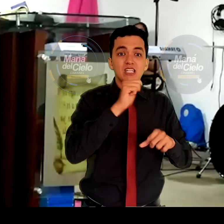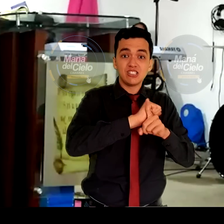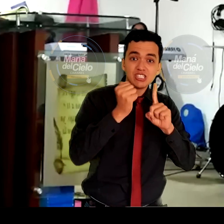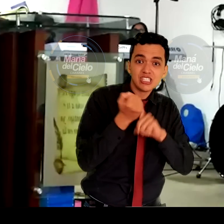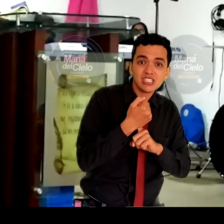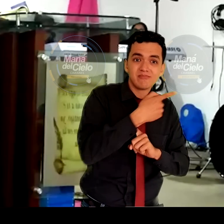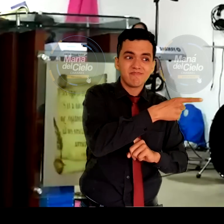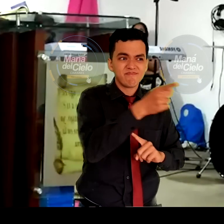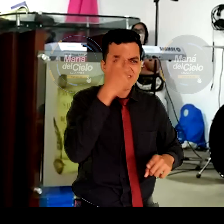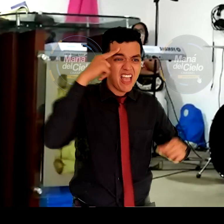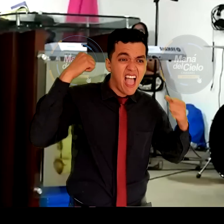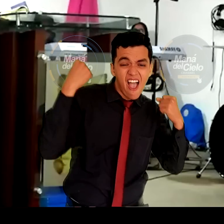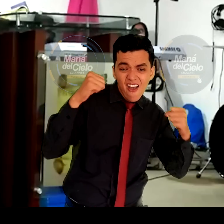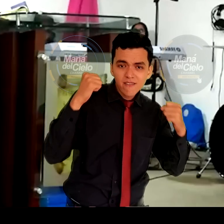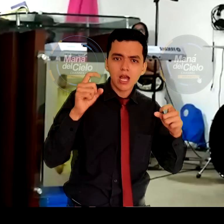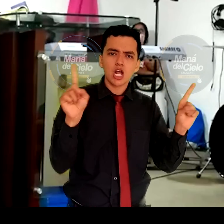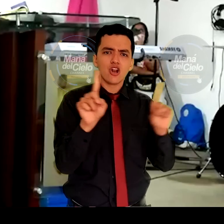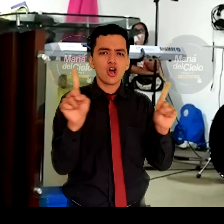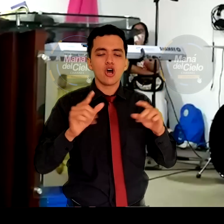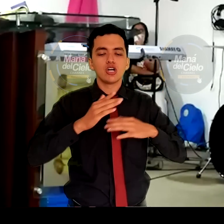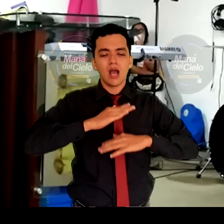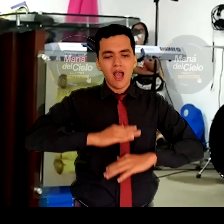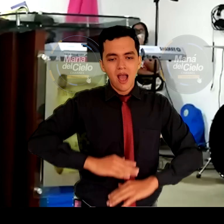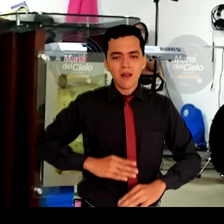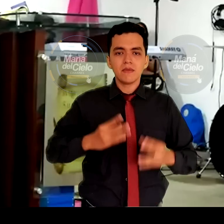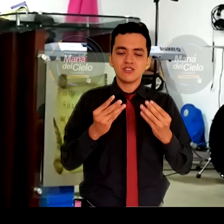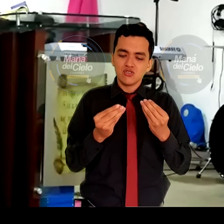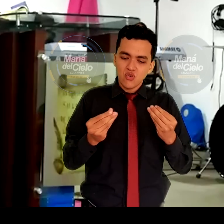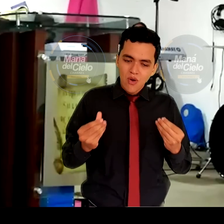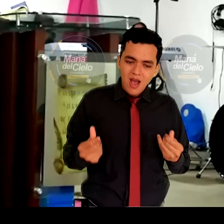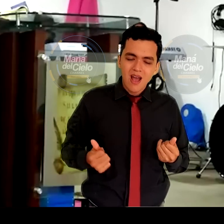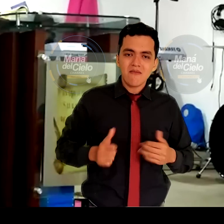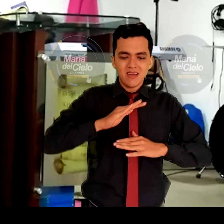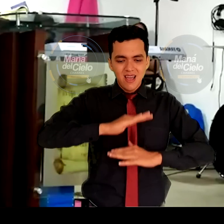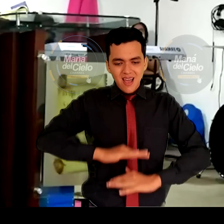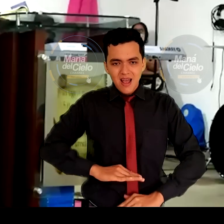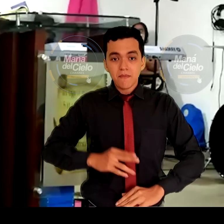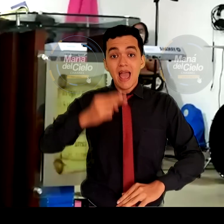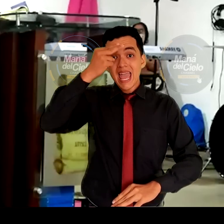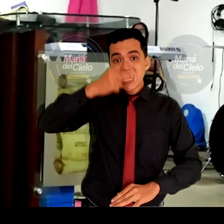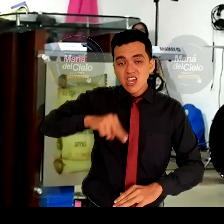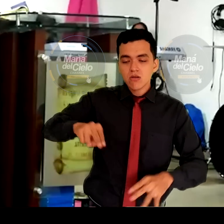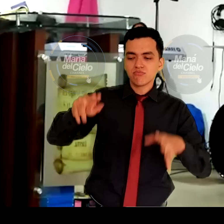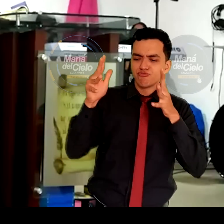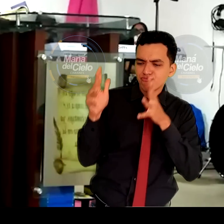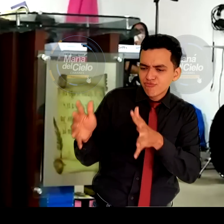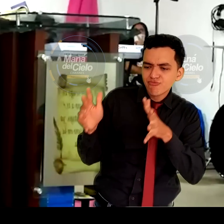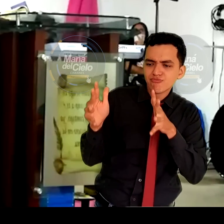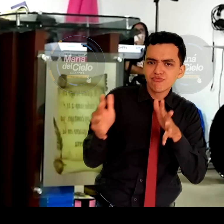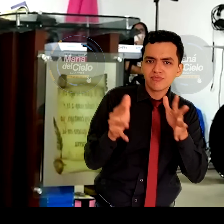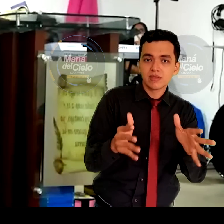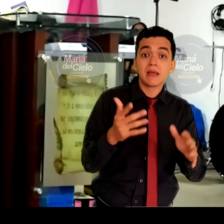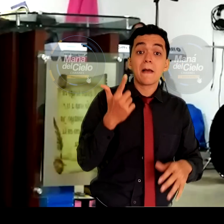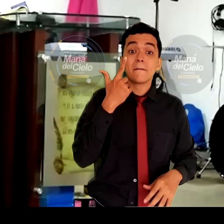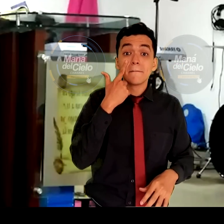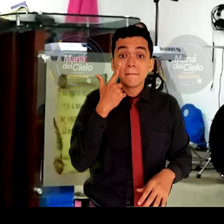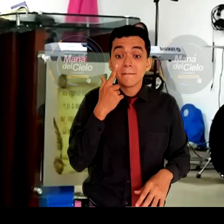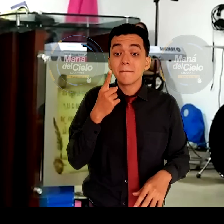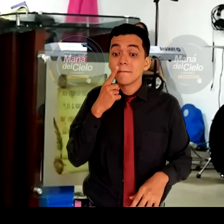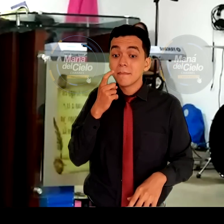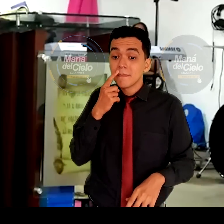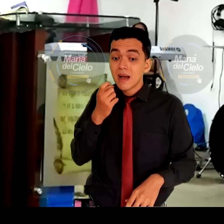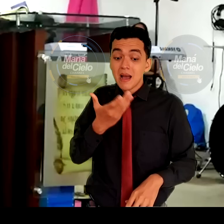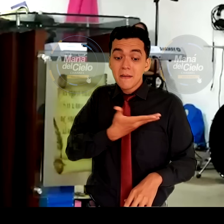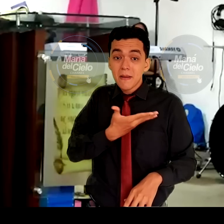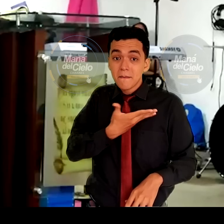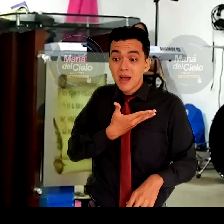de Dios, llévelas con calma. Esto no lo maneje a las carreras, manéjelo con calma, con tranquilidad, para que sus hijos, si usted ve a un papá y una mamá